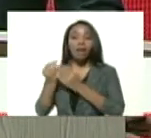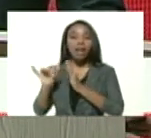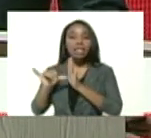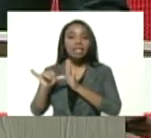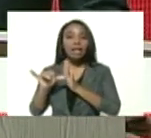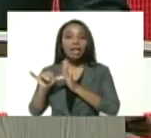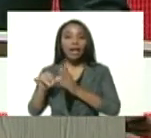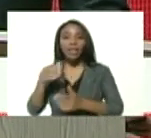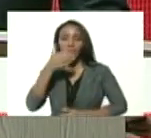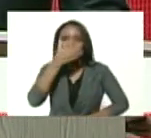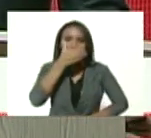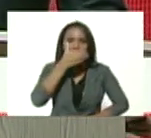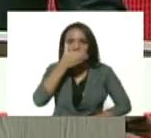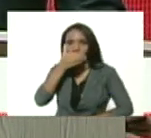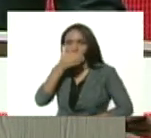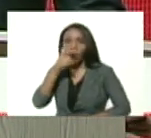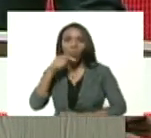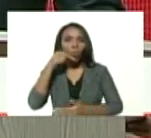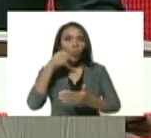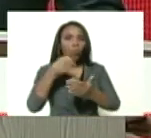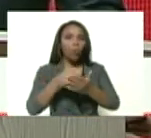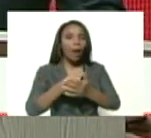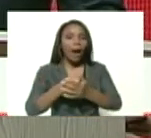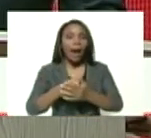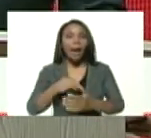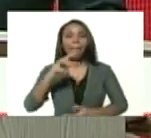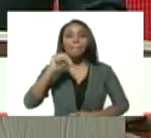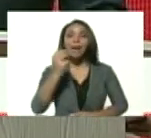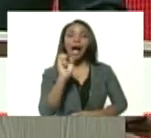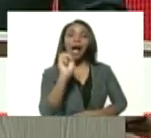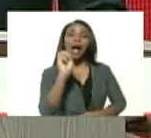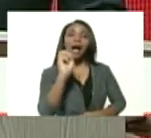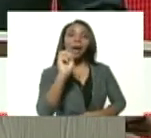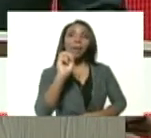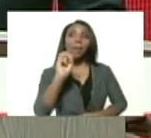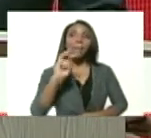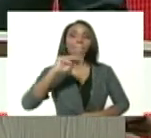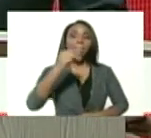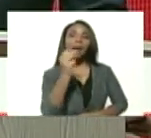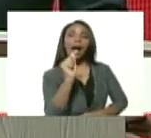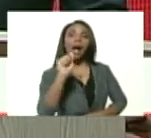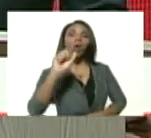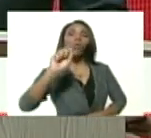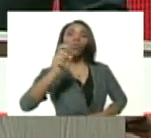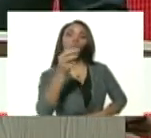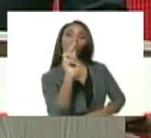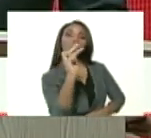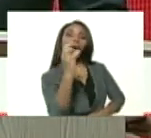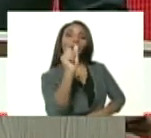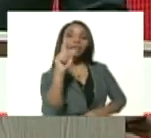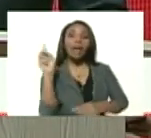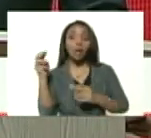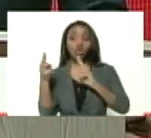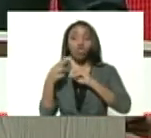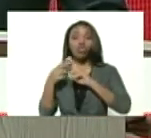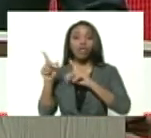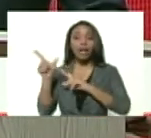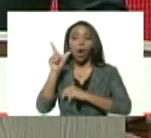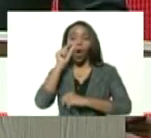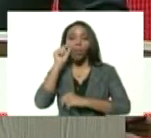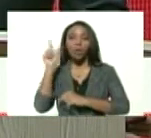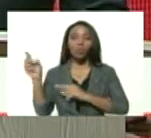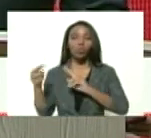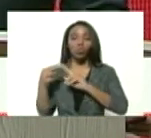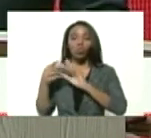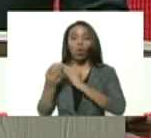un narcotraficante llamado Hermágoras González, que seguramente conoce, Cliver Alcalá, cuáles